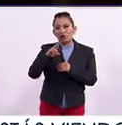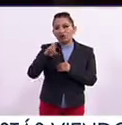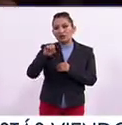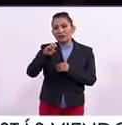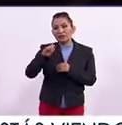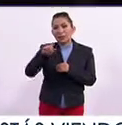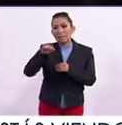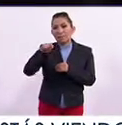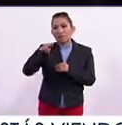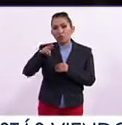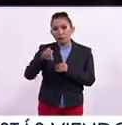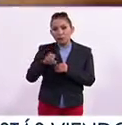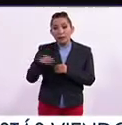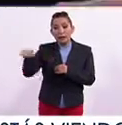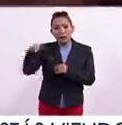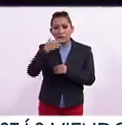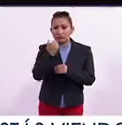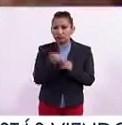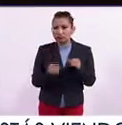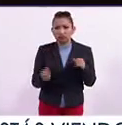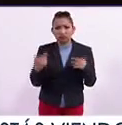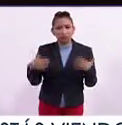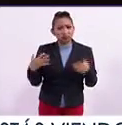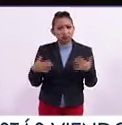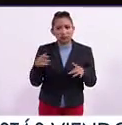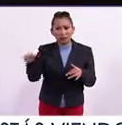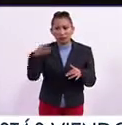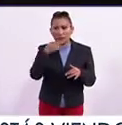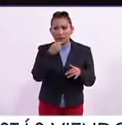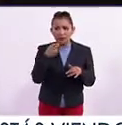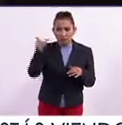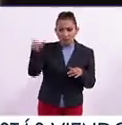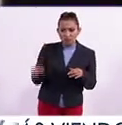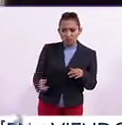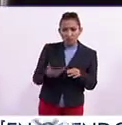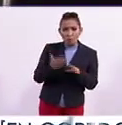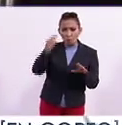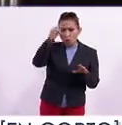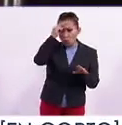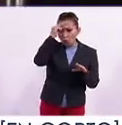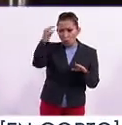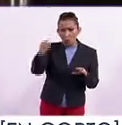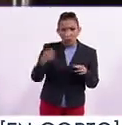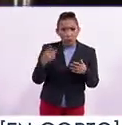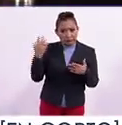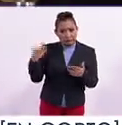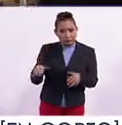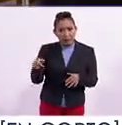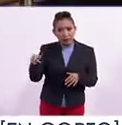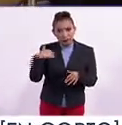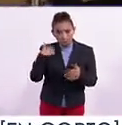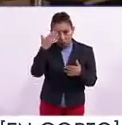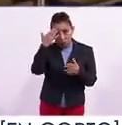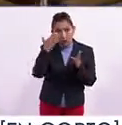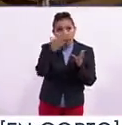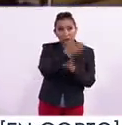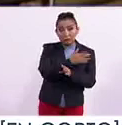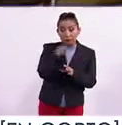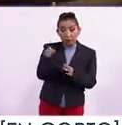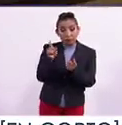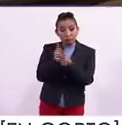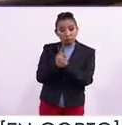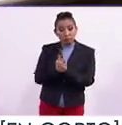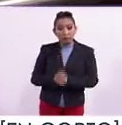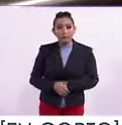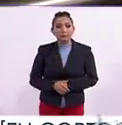extraordinario, o sea, la gente más inteligente que yo haya conocido hasta ahora, ¿no? Y